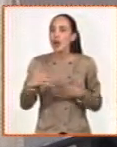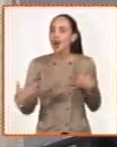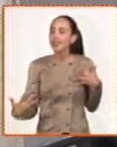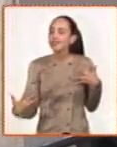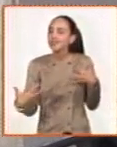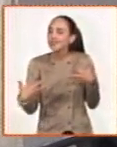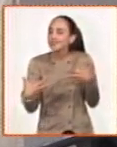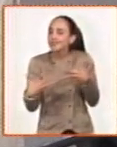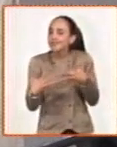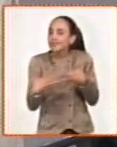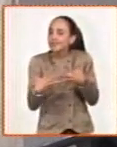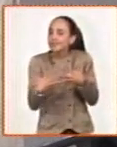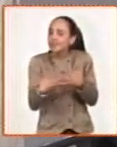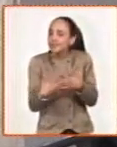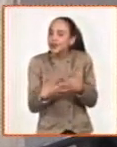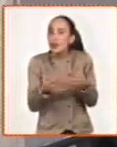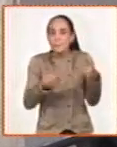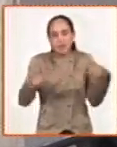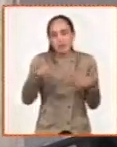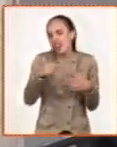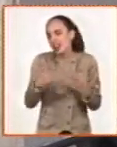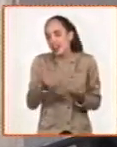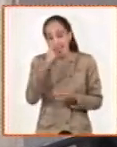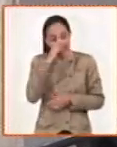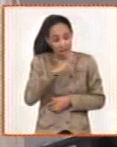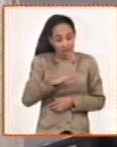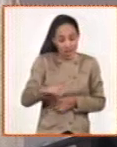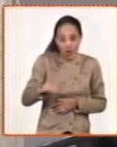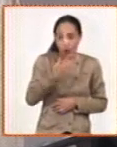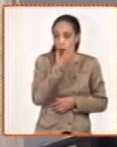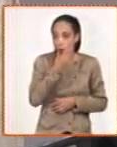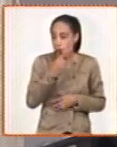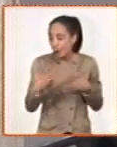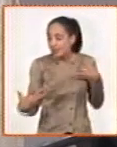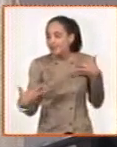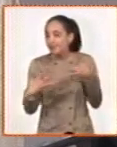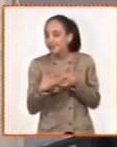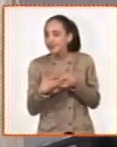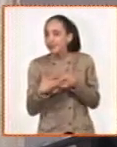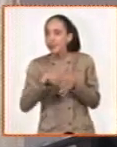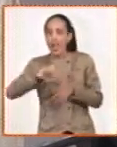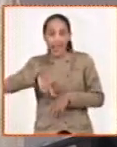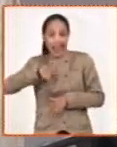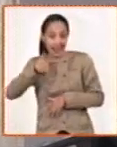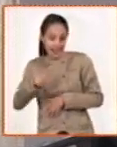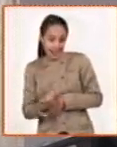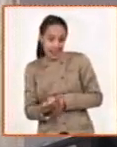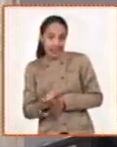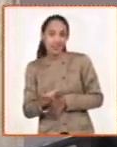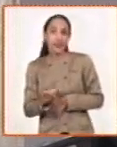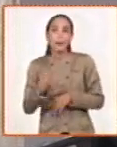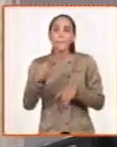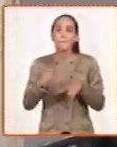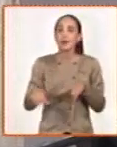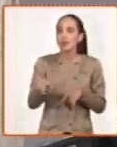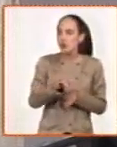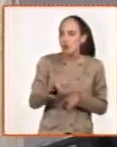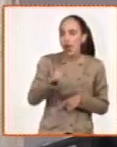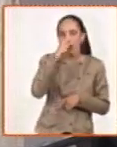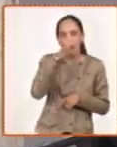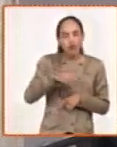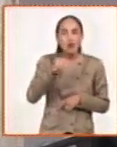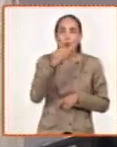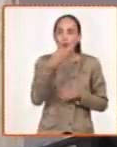de sobre todo de los niños y de los jóvenes a las manifestaciones artísticas, pero a la cultura en sentido general.